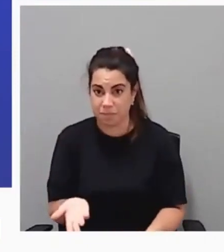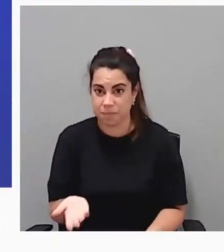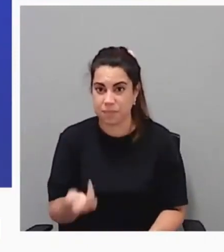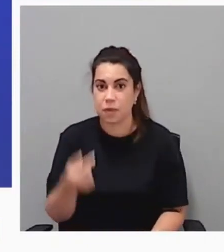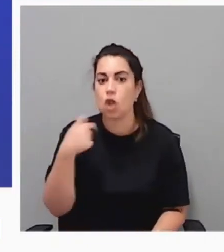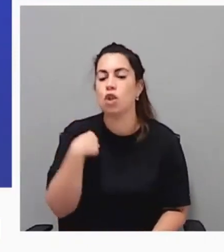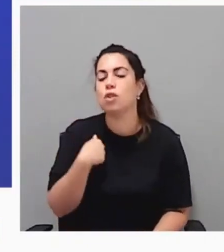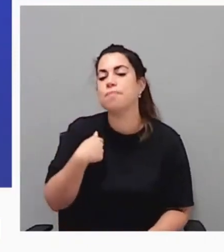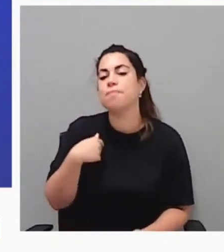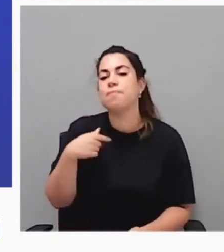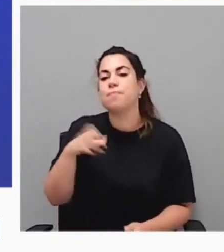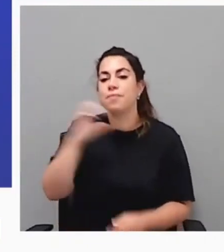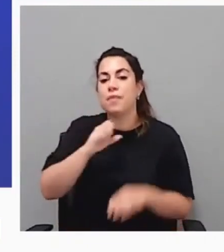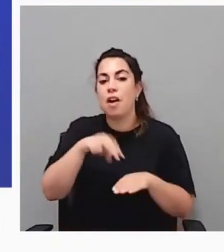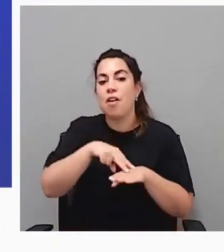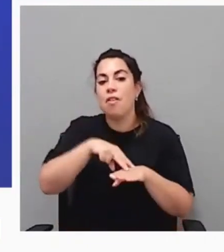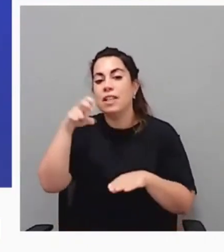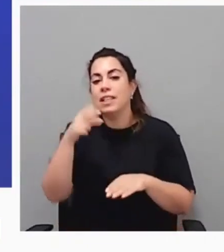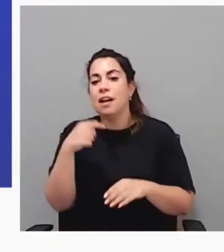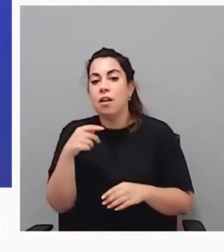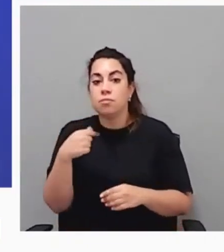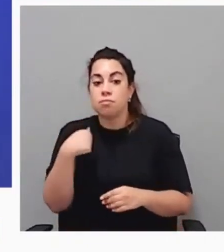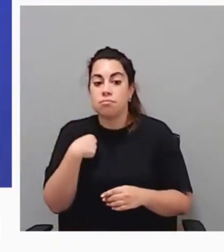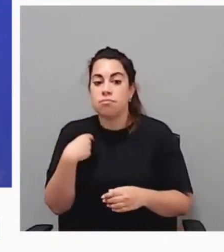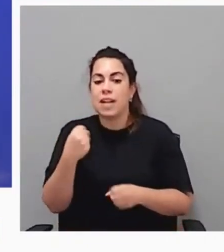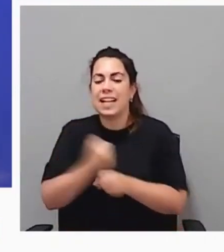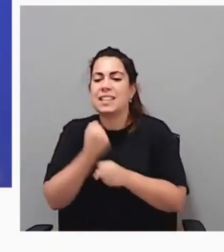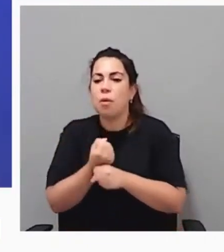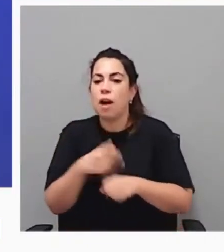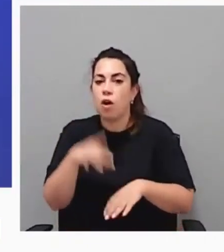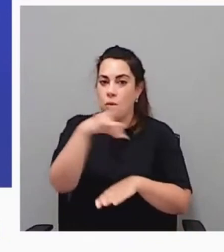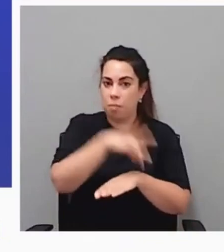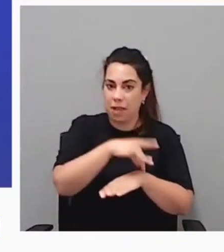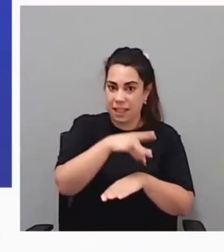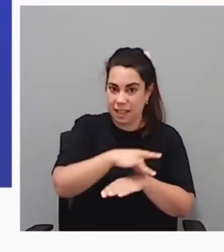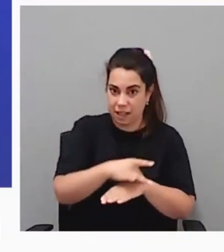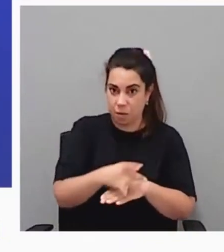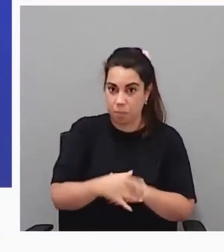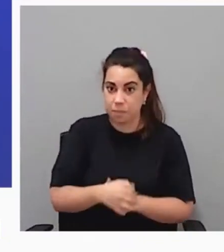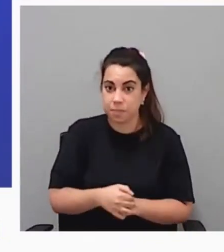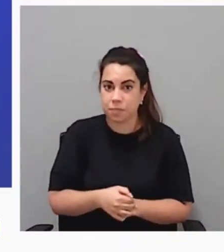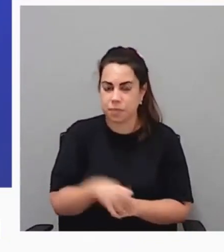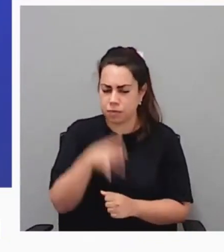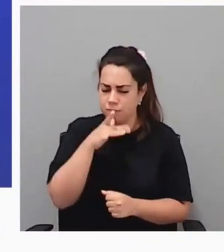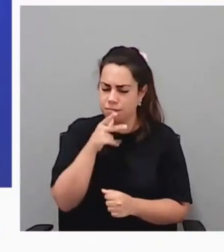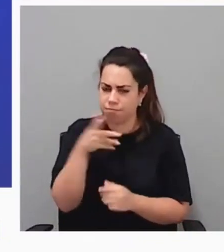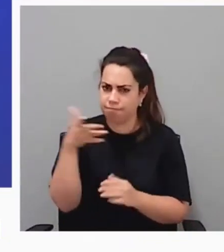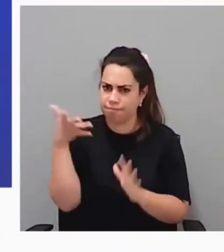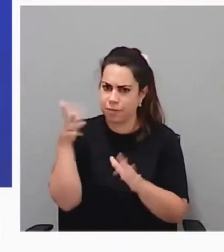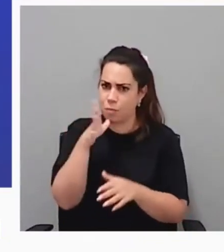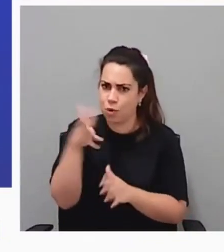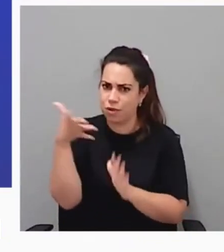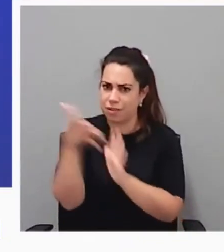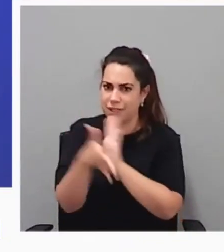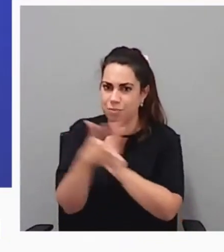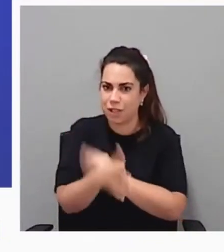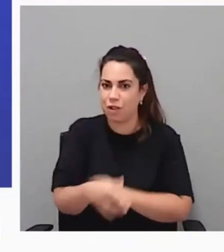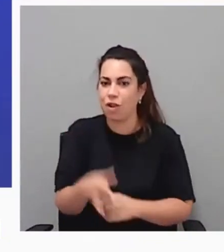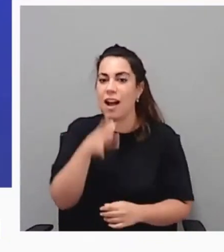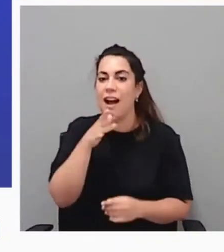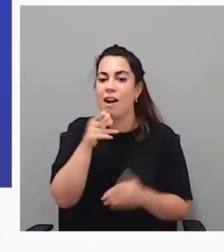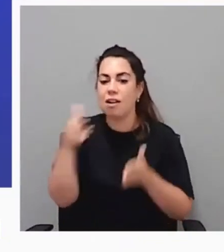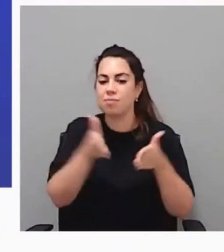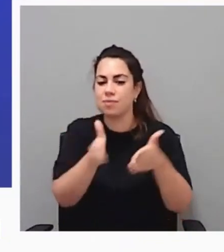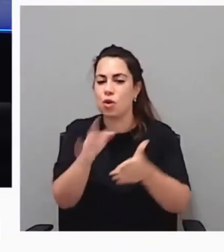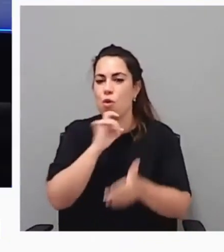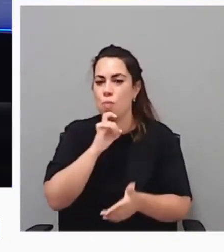la biología y la medicina y voy a explicar por qué. Y voy a explicar hacia dónde vamos. Voy a